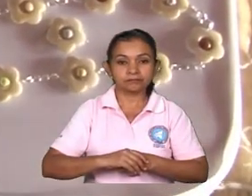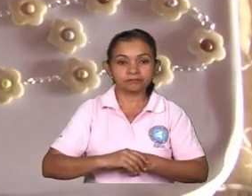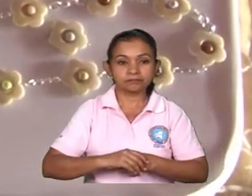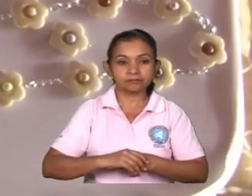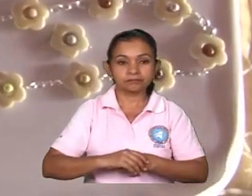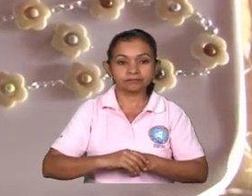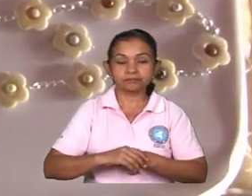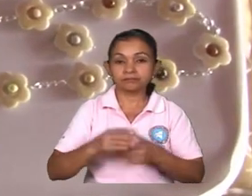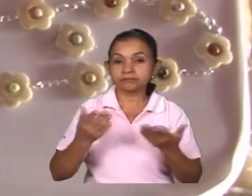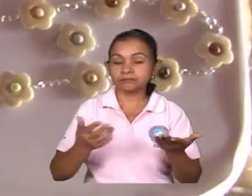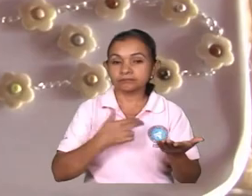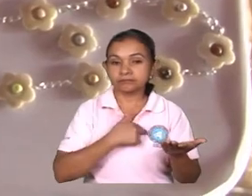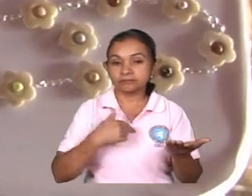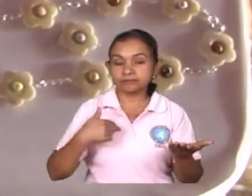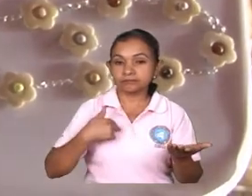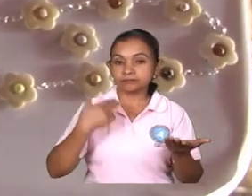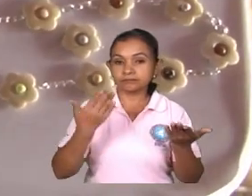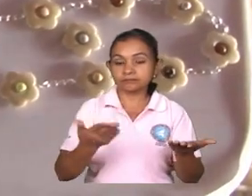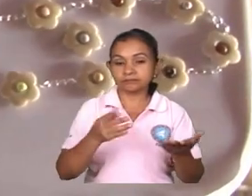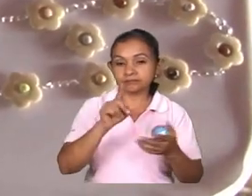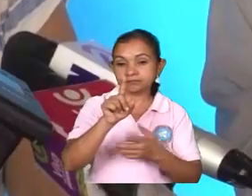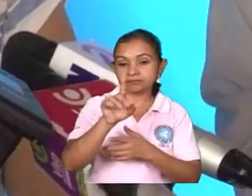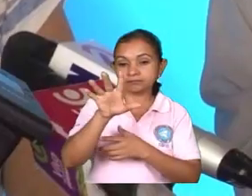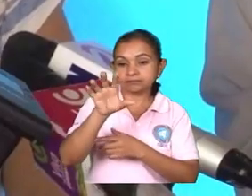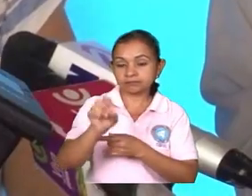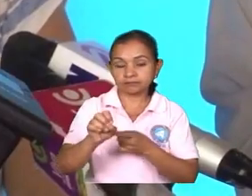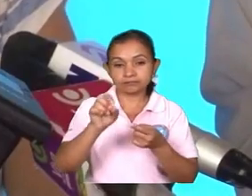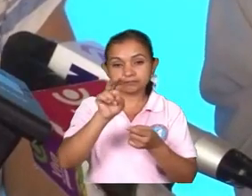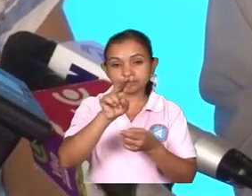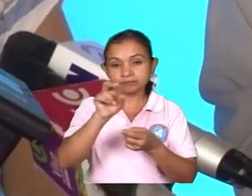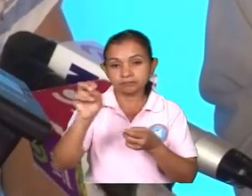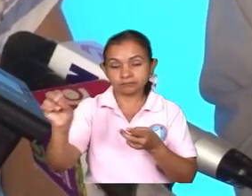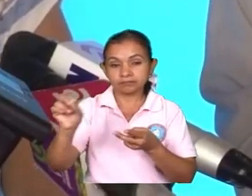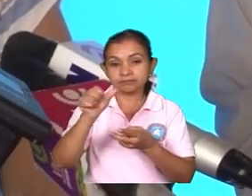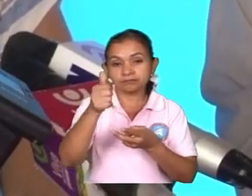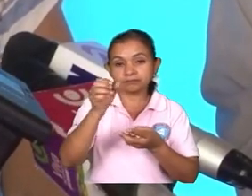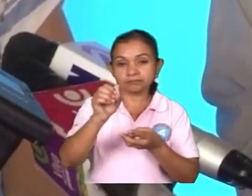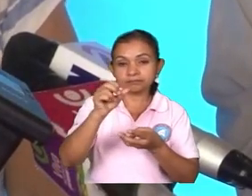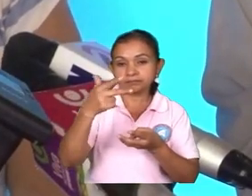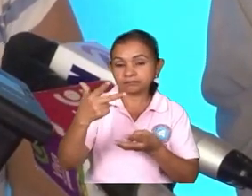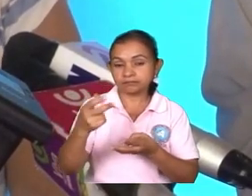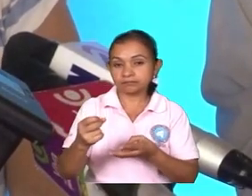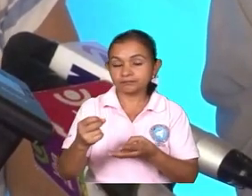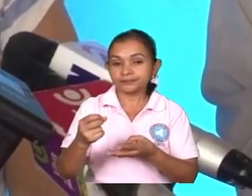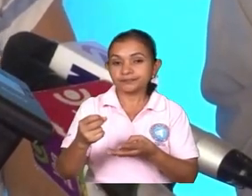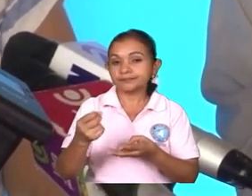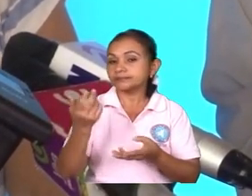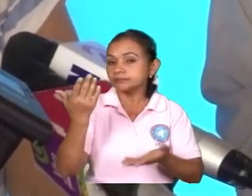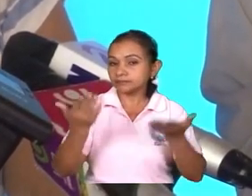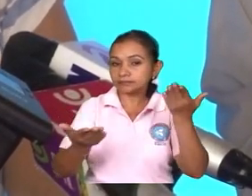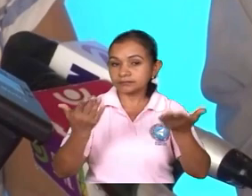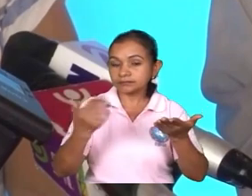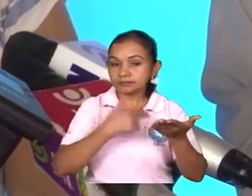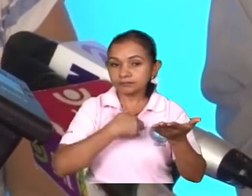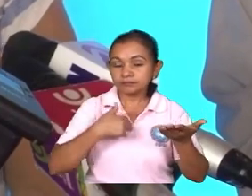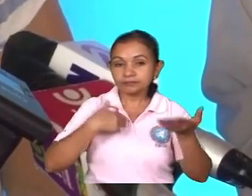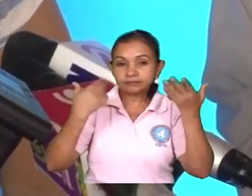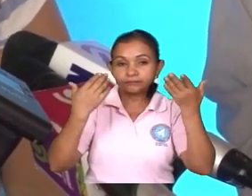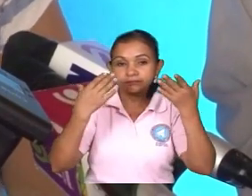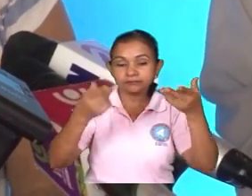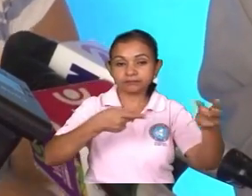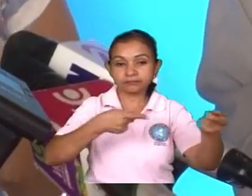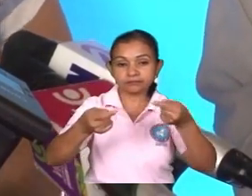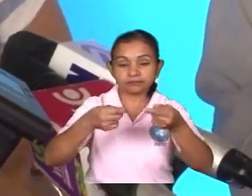Sí, hay entre 150, 200, 60, 80, dependiendo del tipo de producto que el